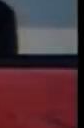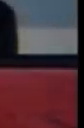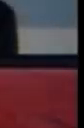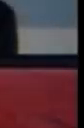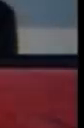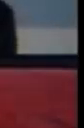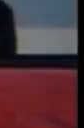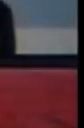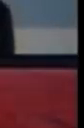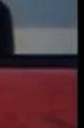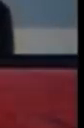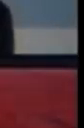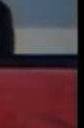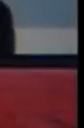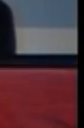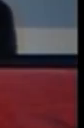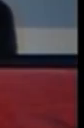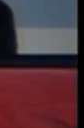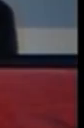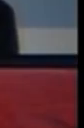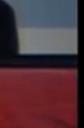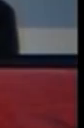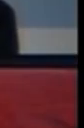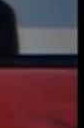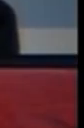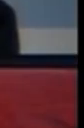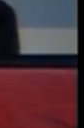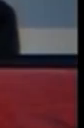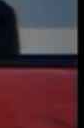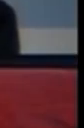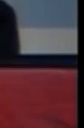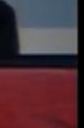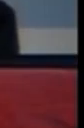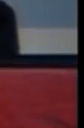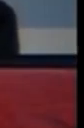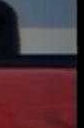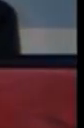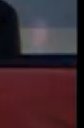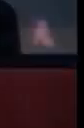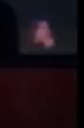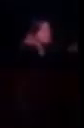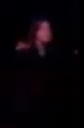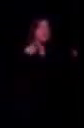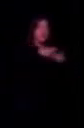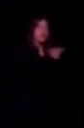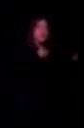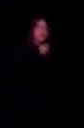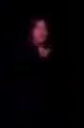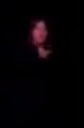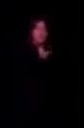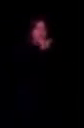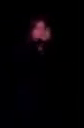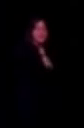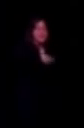y que genere también confianza y creencia en el valor de las personas y en las posibilidades de las